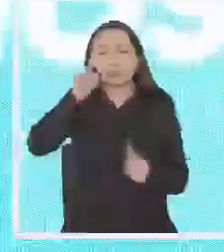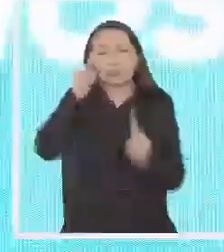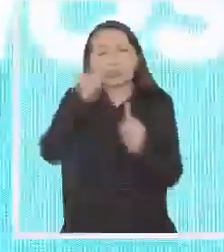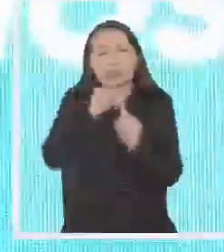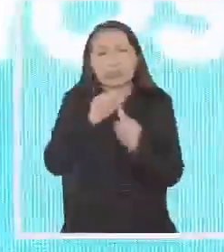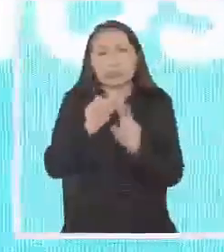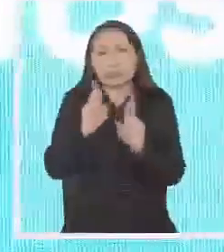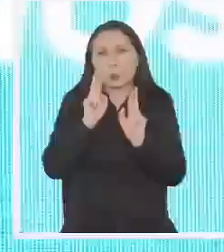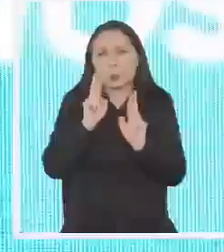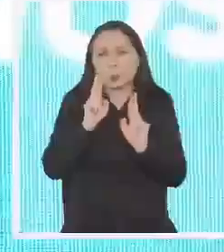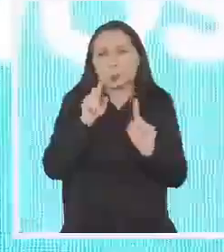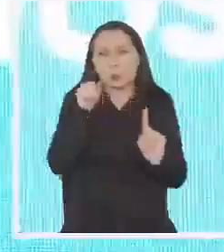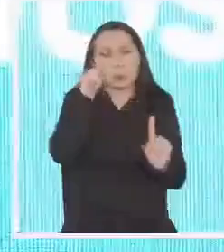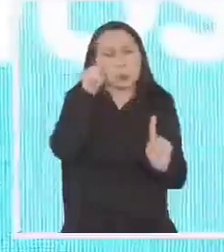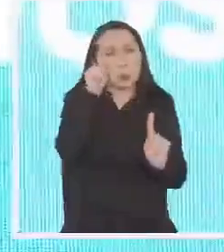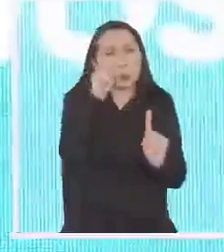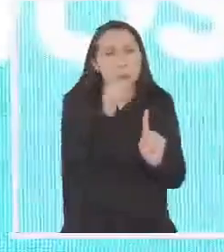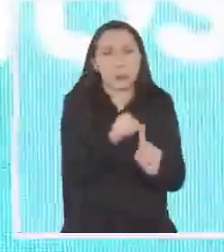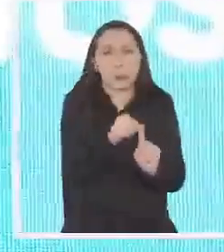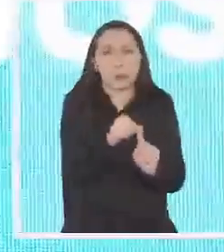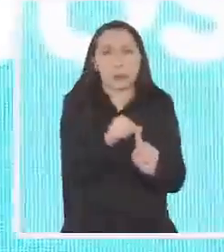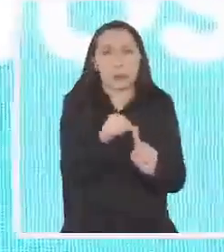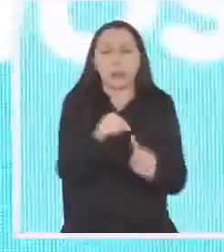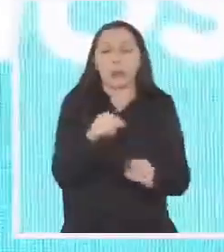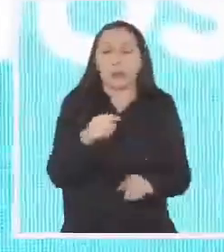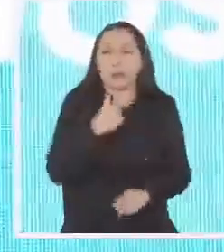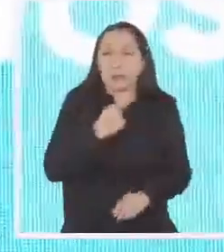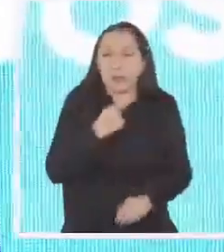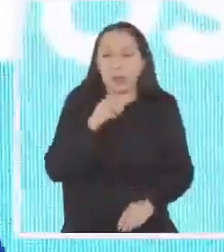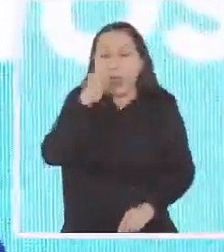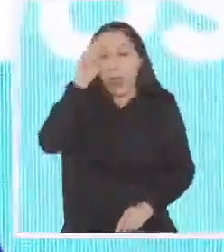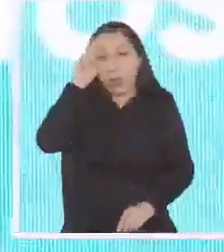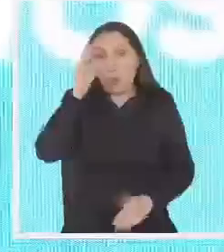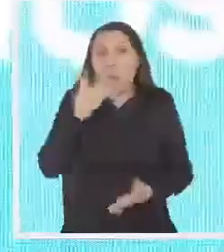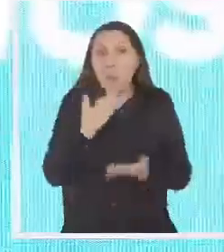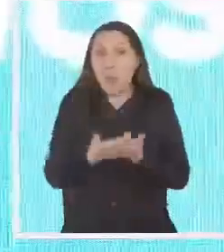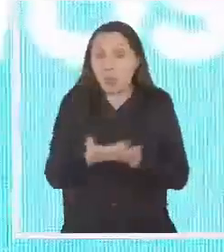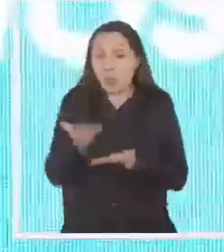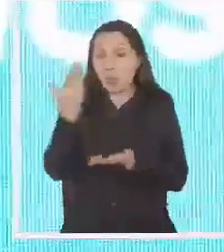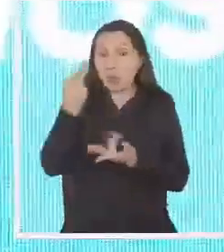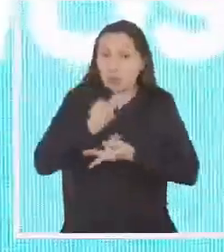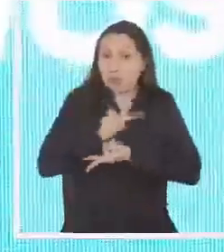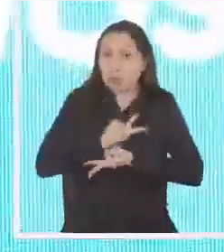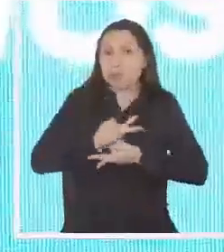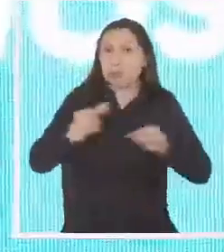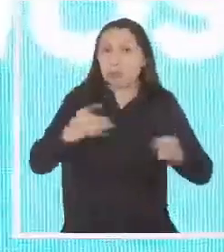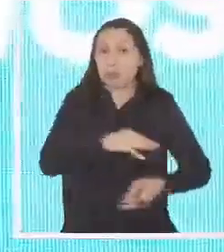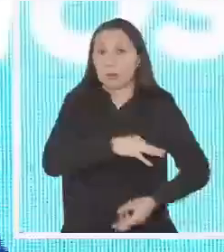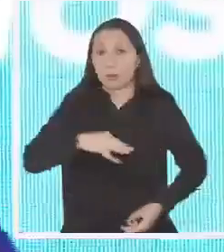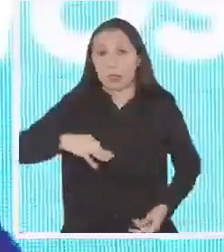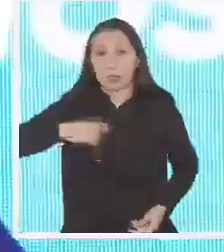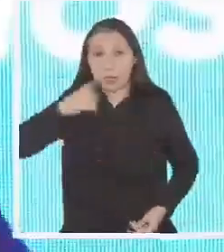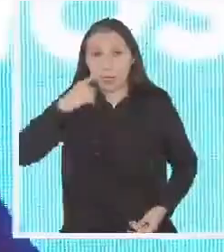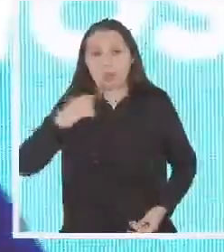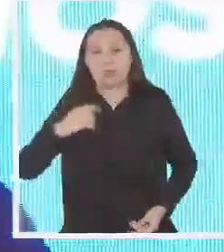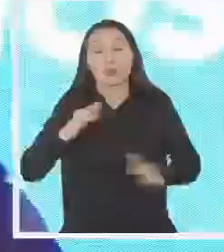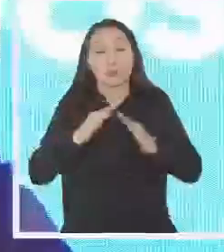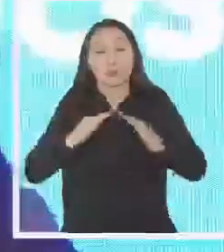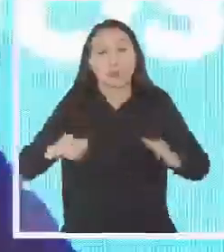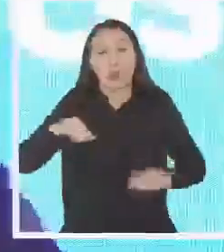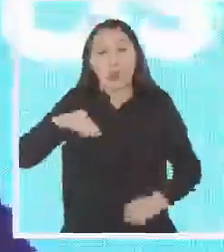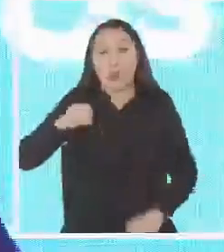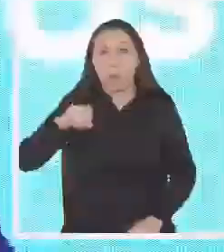meta que quiero recordar cuando la lanzamos, cuando la lanzó el ministro Montes,